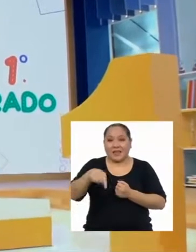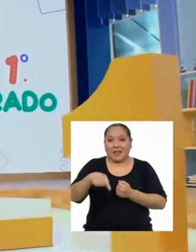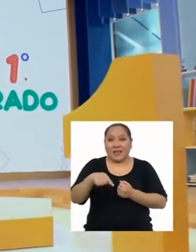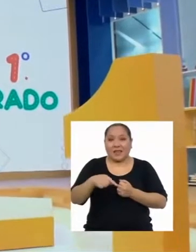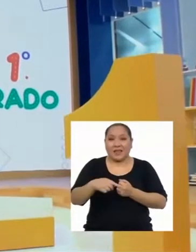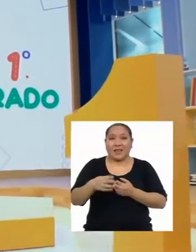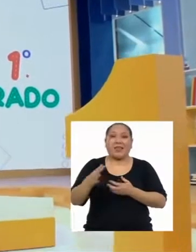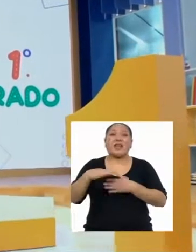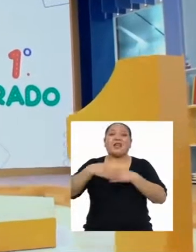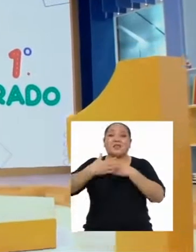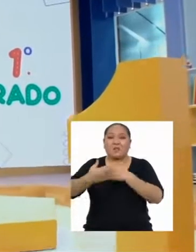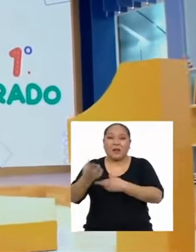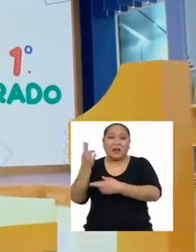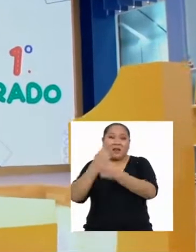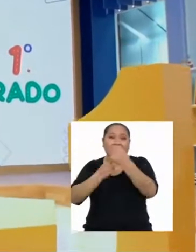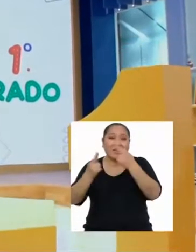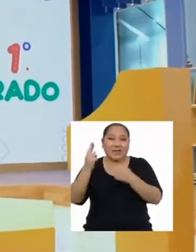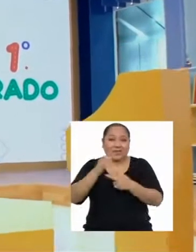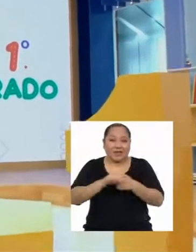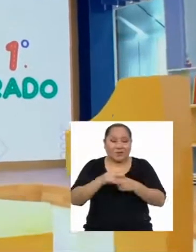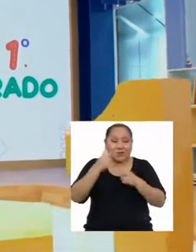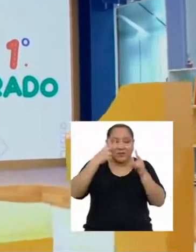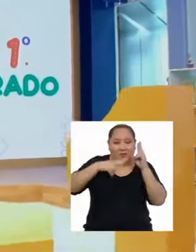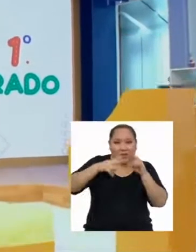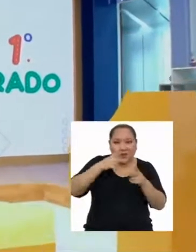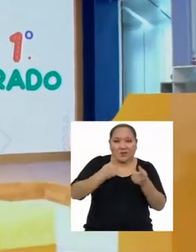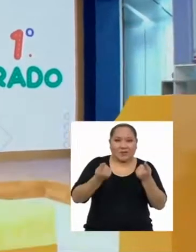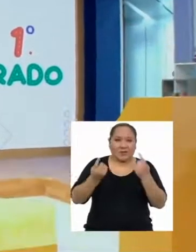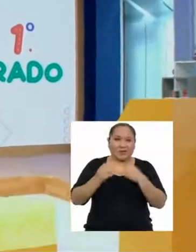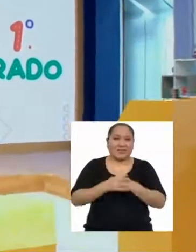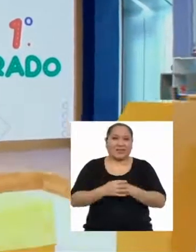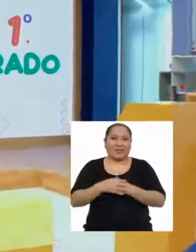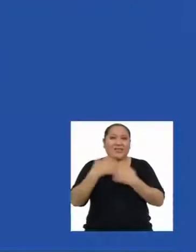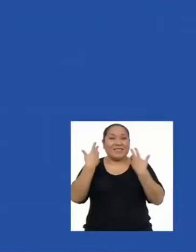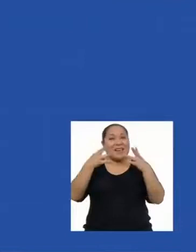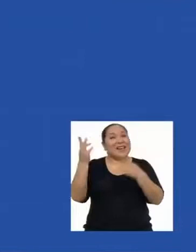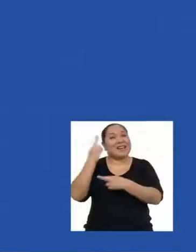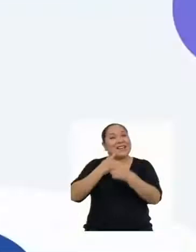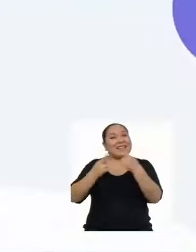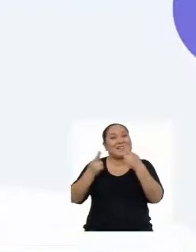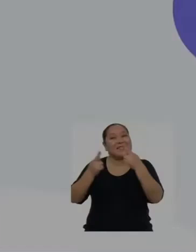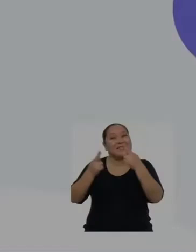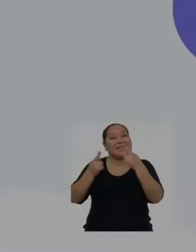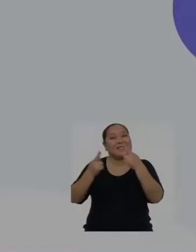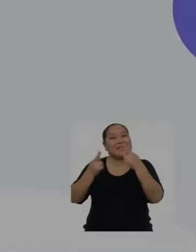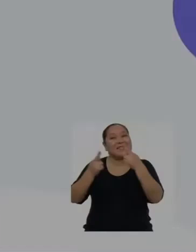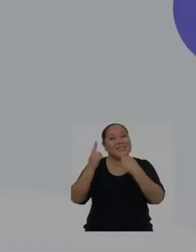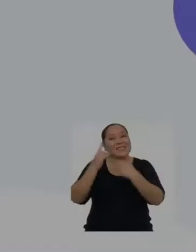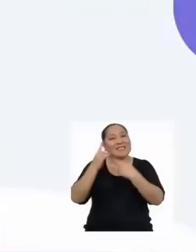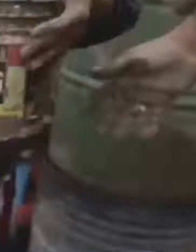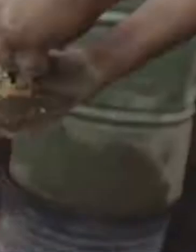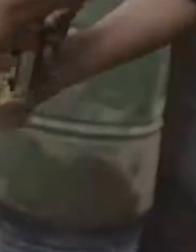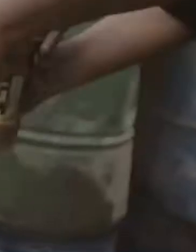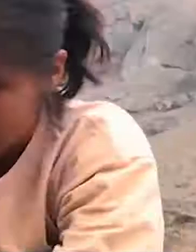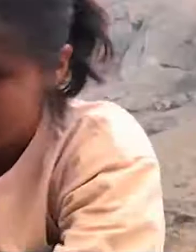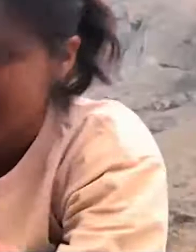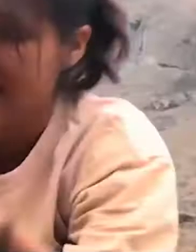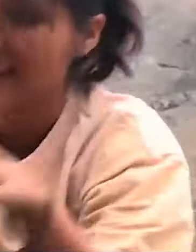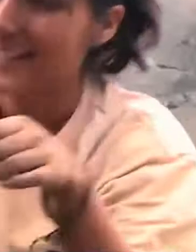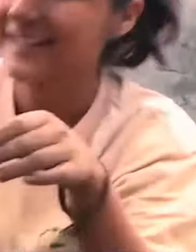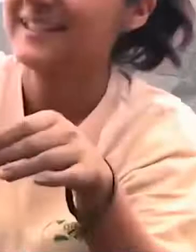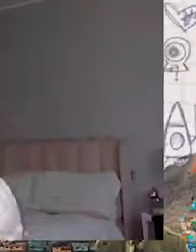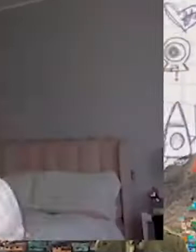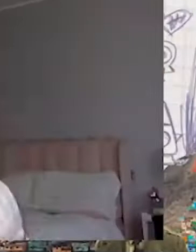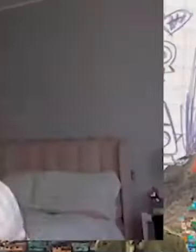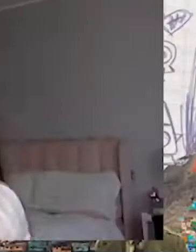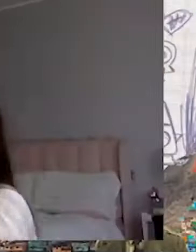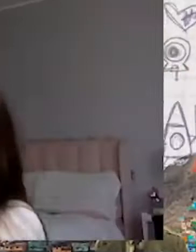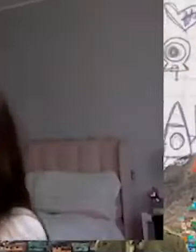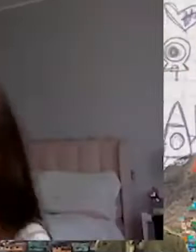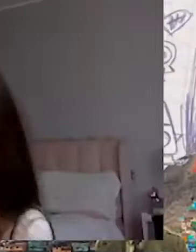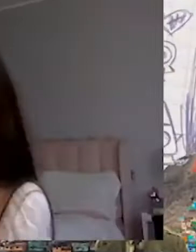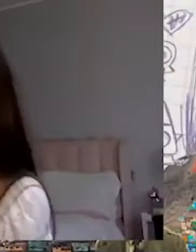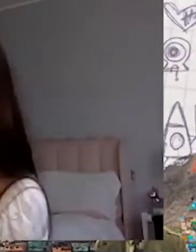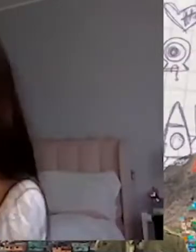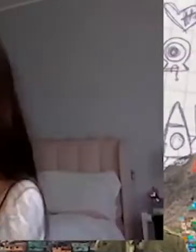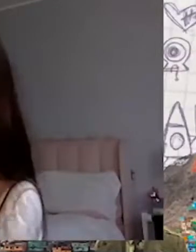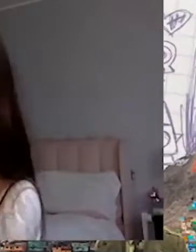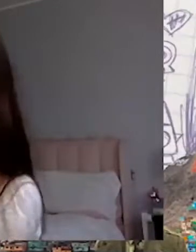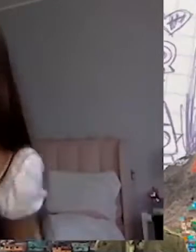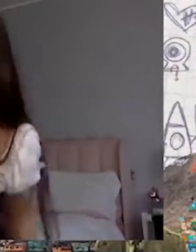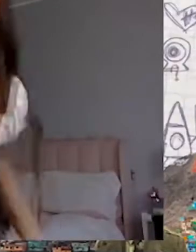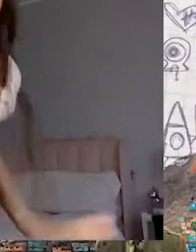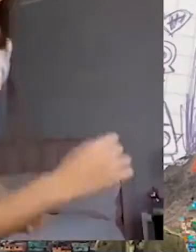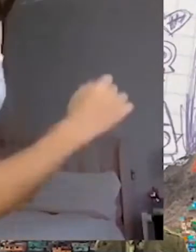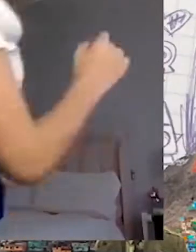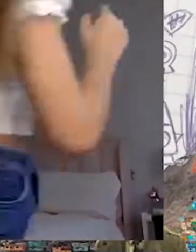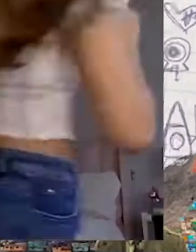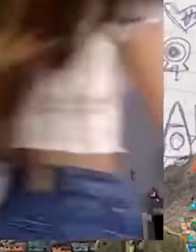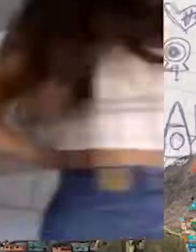cuando volvamos del corte. No se muevan porque ya volvemos. No de las cosas. No la hago